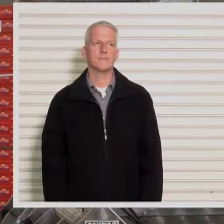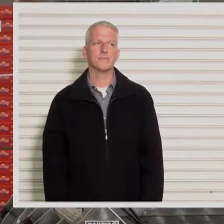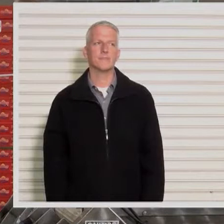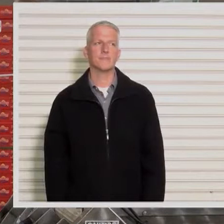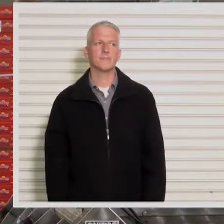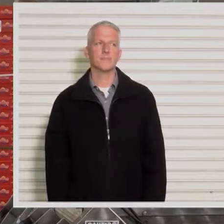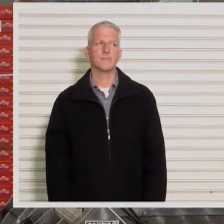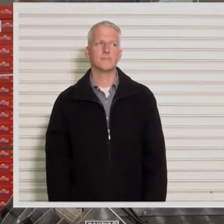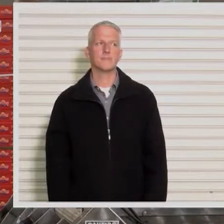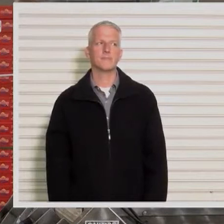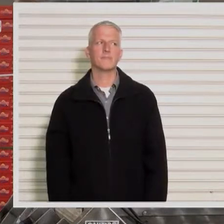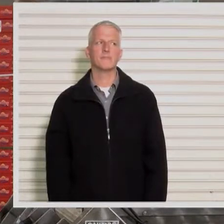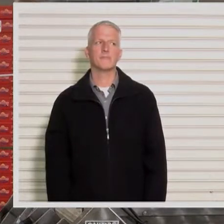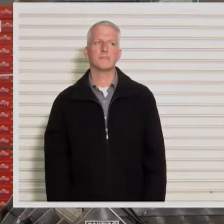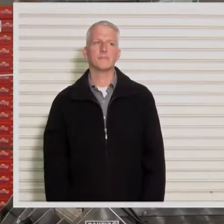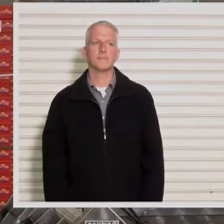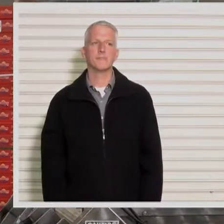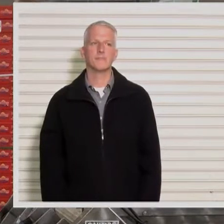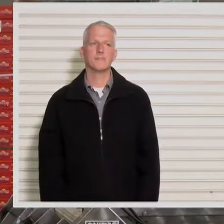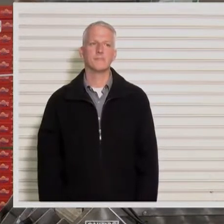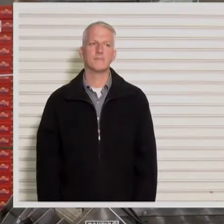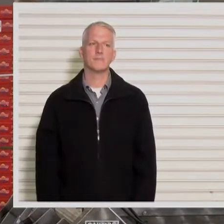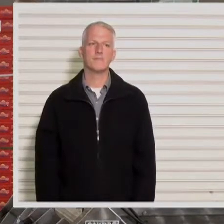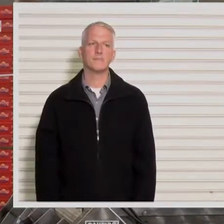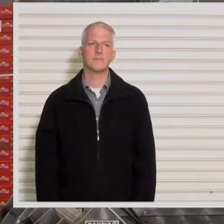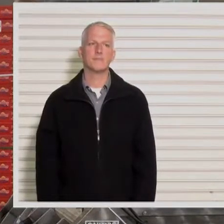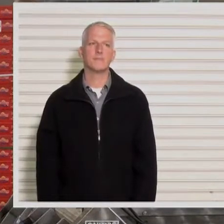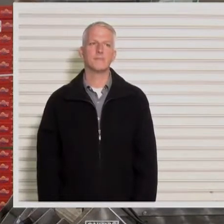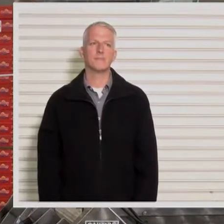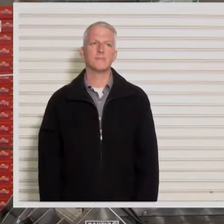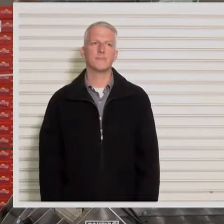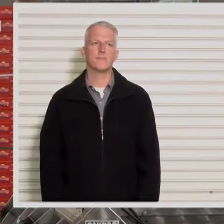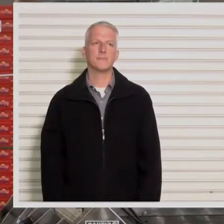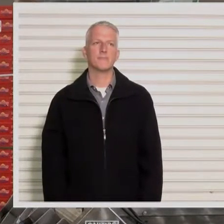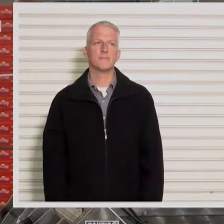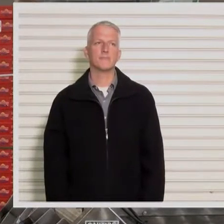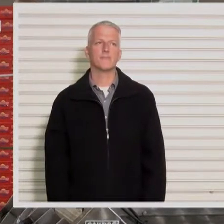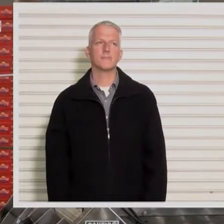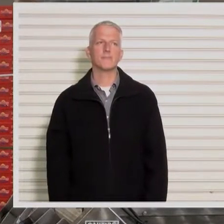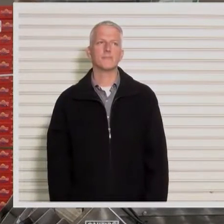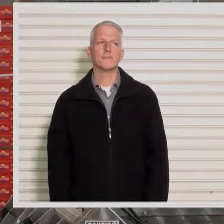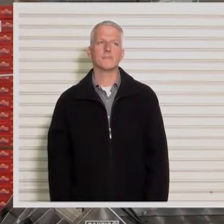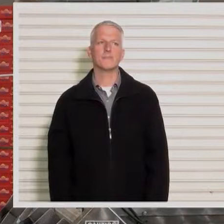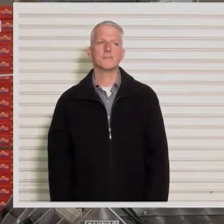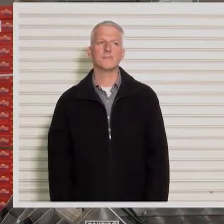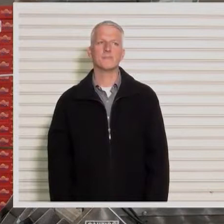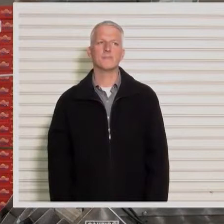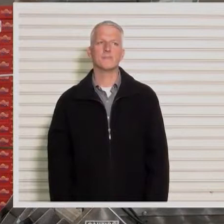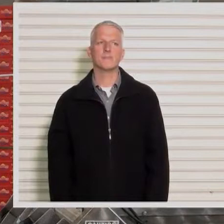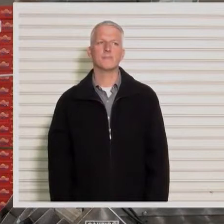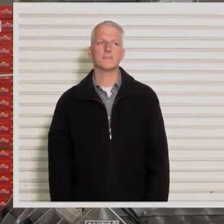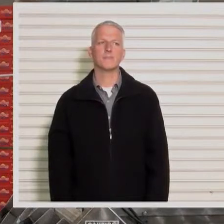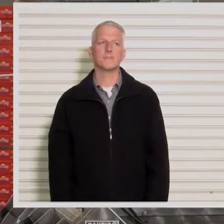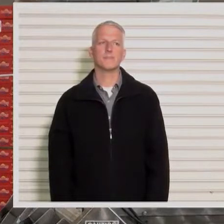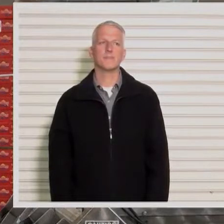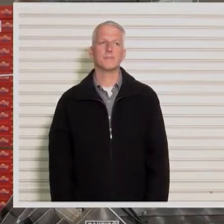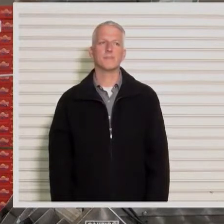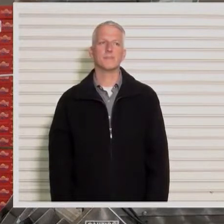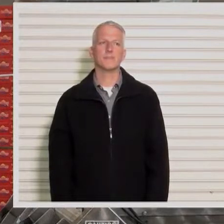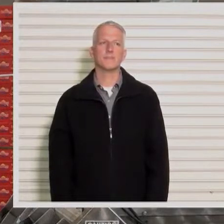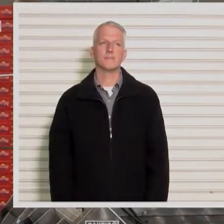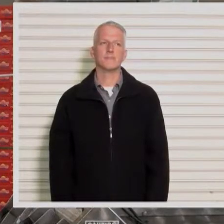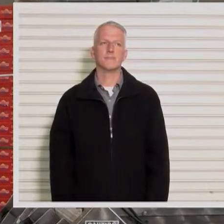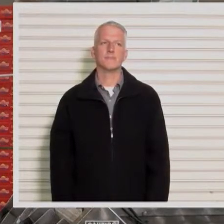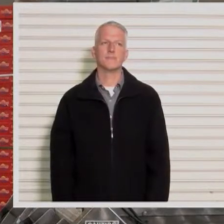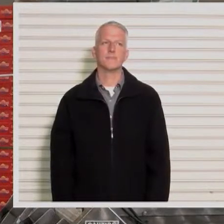lugares poderosos y ricos aquí como otros gobernadores para sacar y levantar más dinero y fondos. Él vino donde